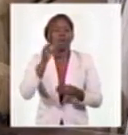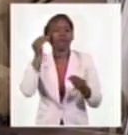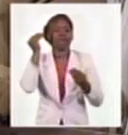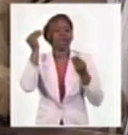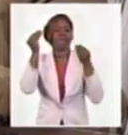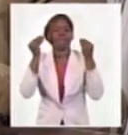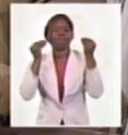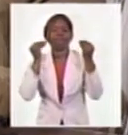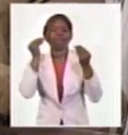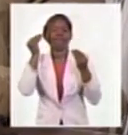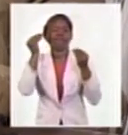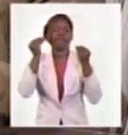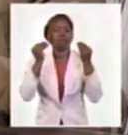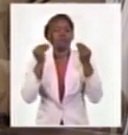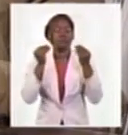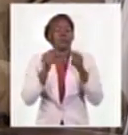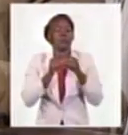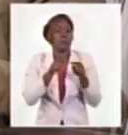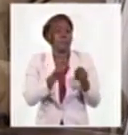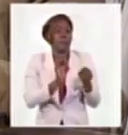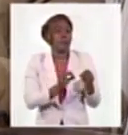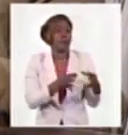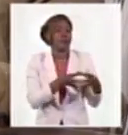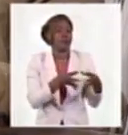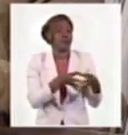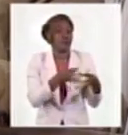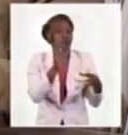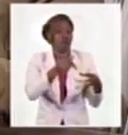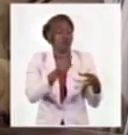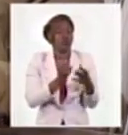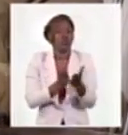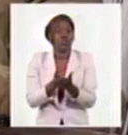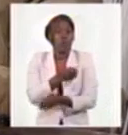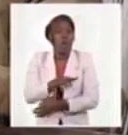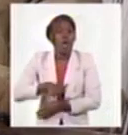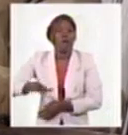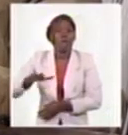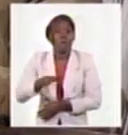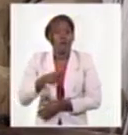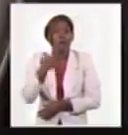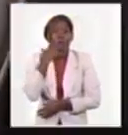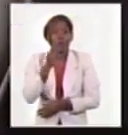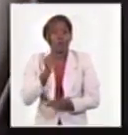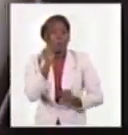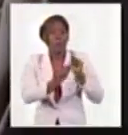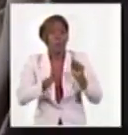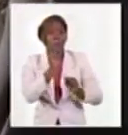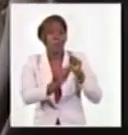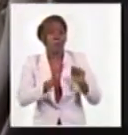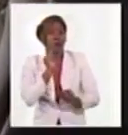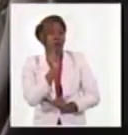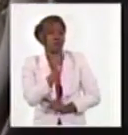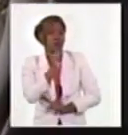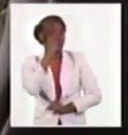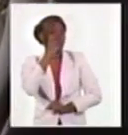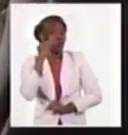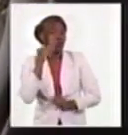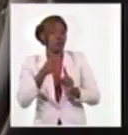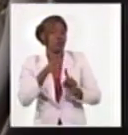El trumpismo permanece sin Trump en la presidencia como expresión. Trump va como que desapareciendo con todos los pero problemas